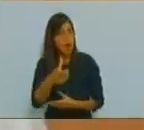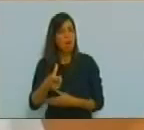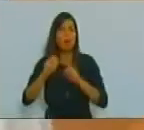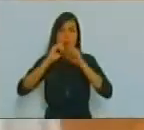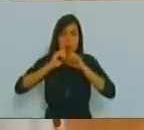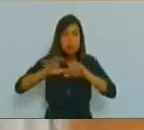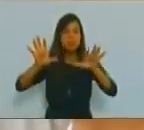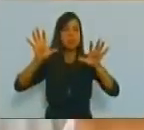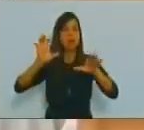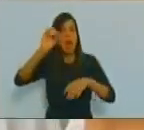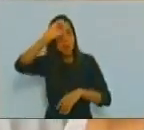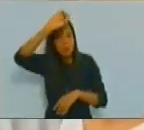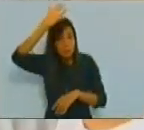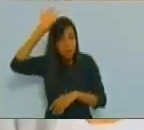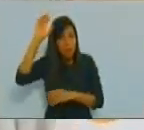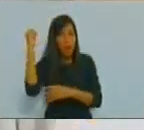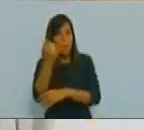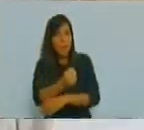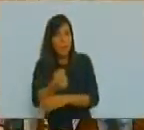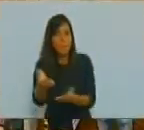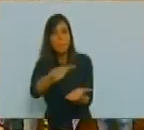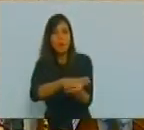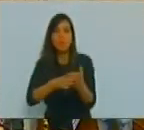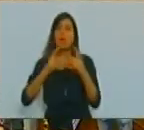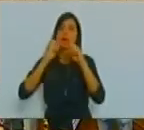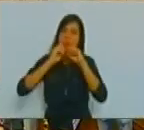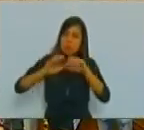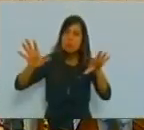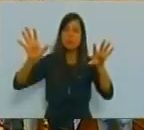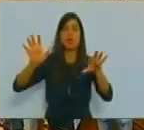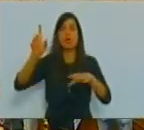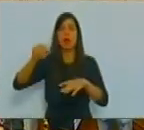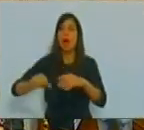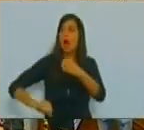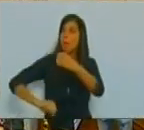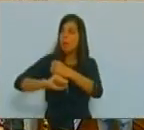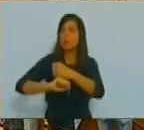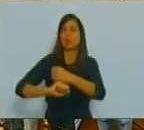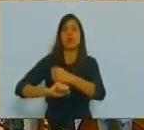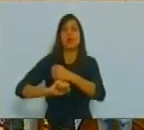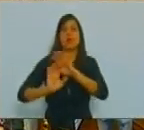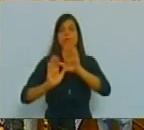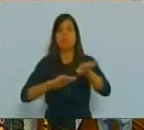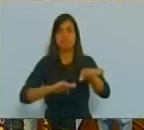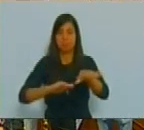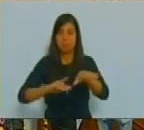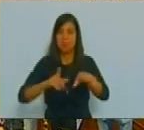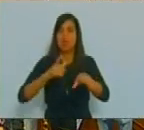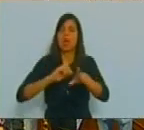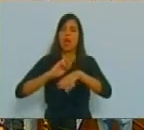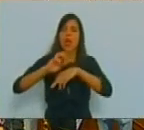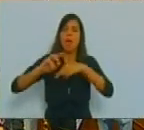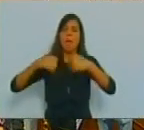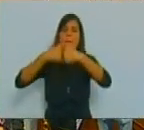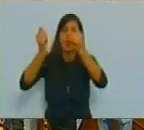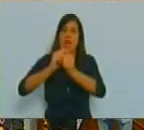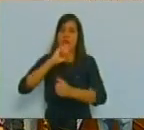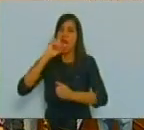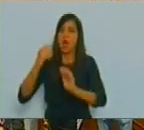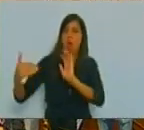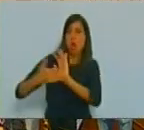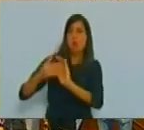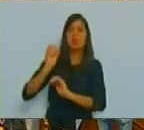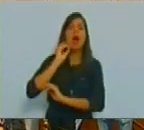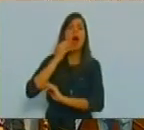denuncia del caso de robert ser para apoyar otras causas y evitar la propagación del fascismo contra la juventud